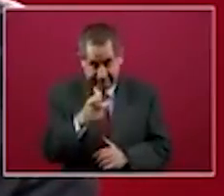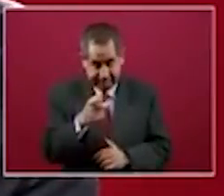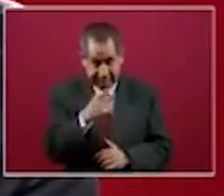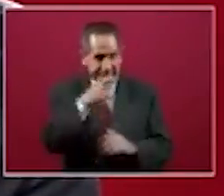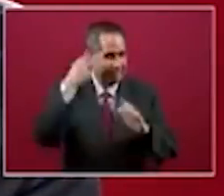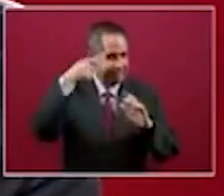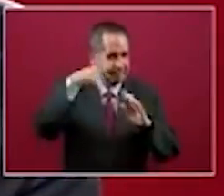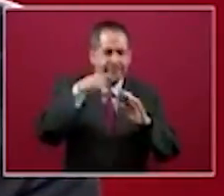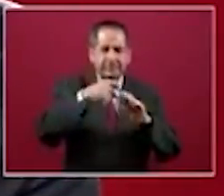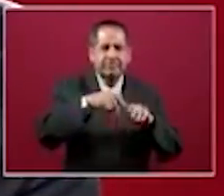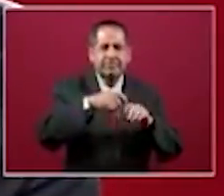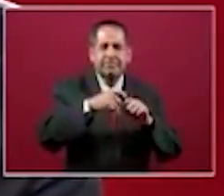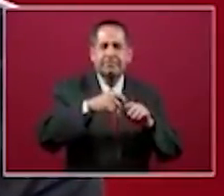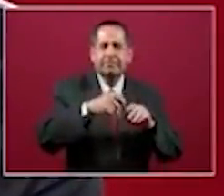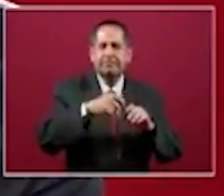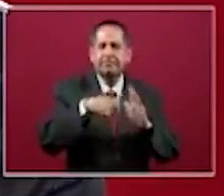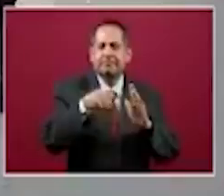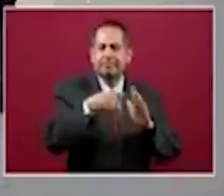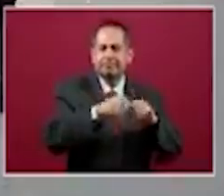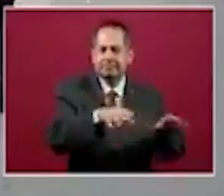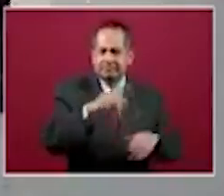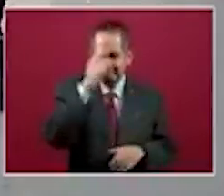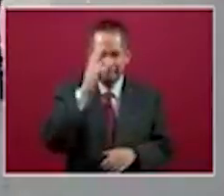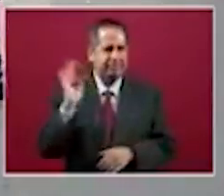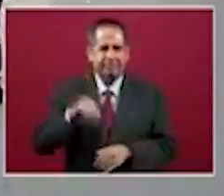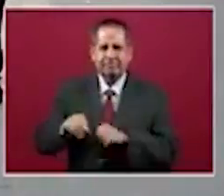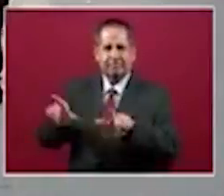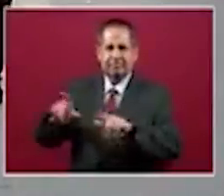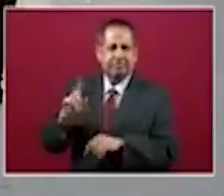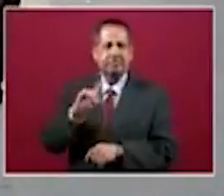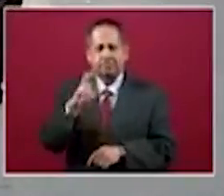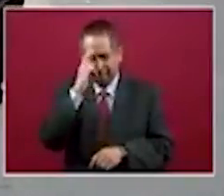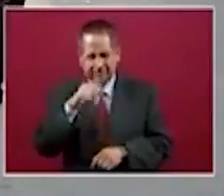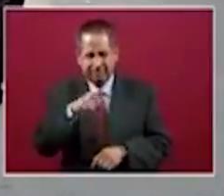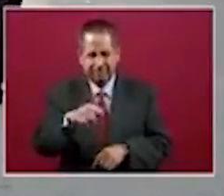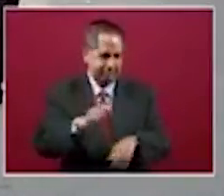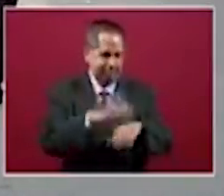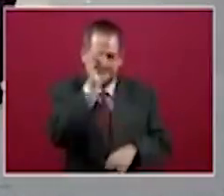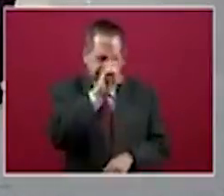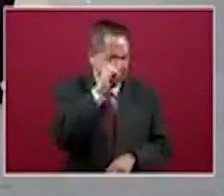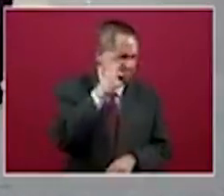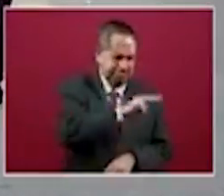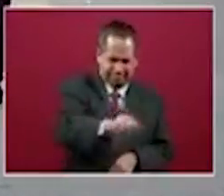ese documental? A lo mejor aquí ya no lo podemos pasar, pero ahí lo recomiendo que lo